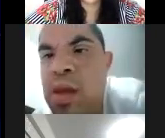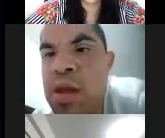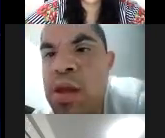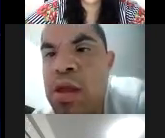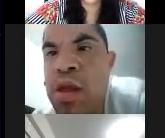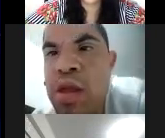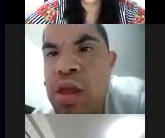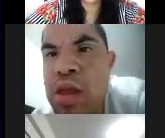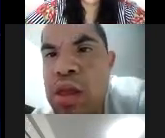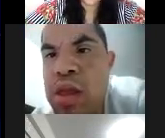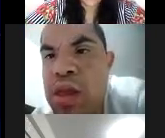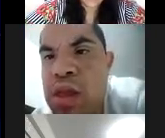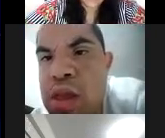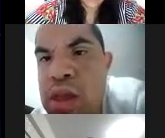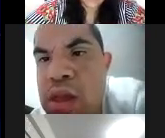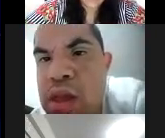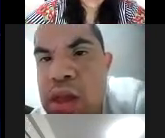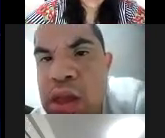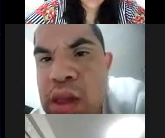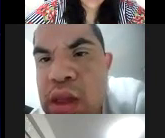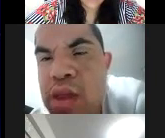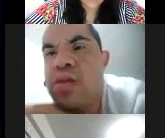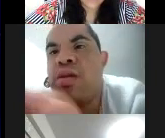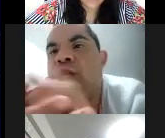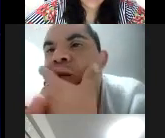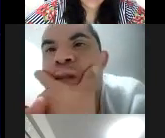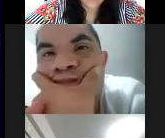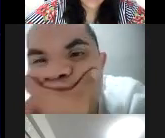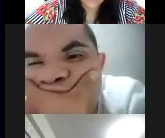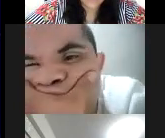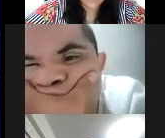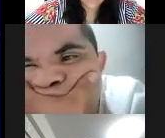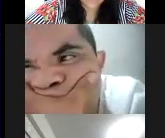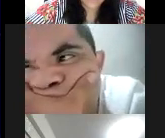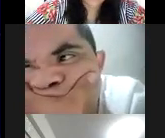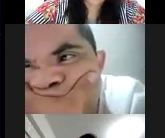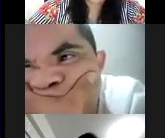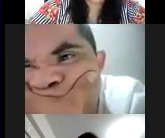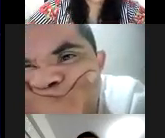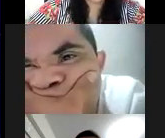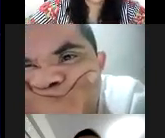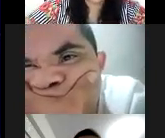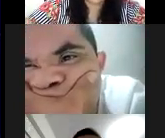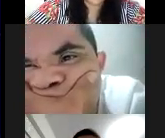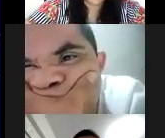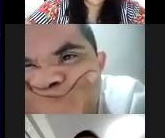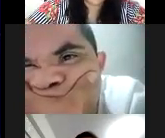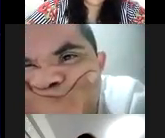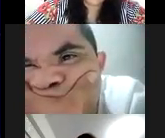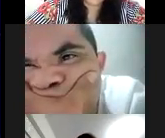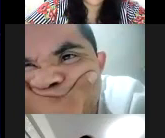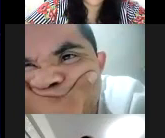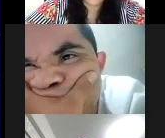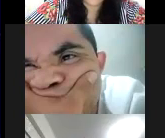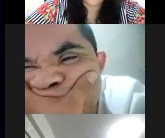muscular, igualmente la higiene bronquial, las técnicas convencionales, drenaje postural, es decir, colocar la postura adecuada para que pueda mejorar la